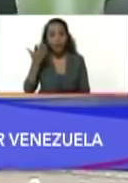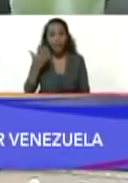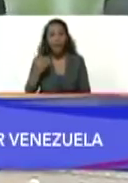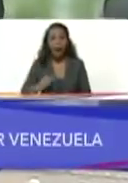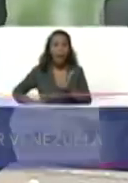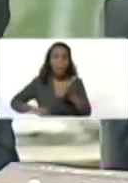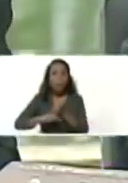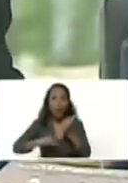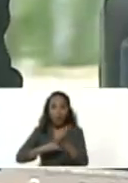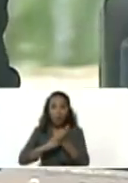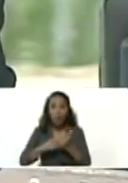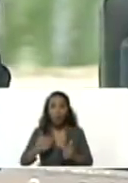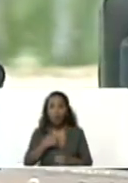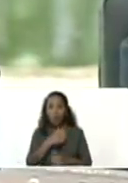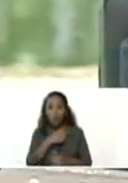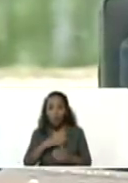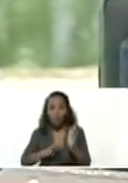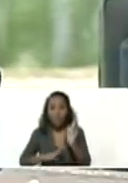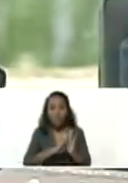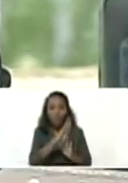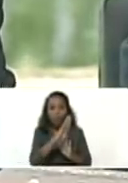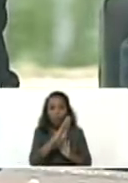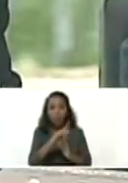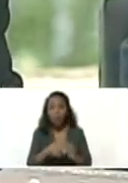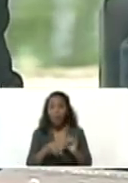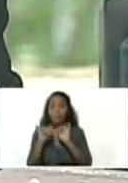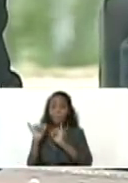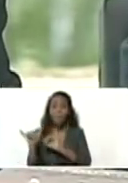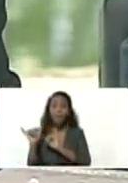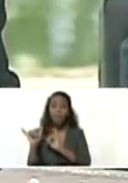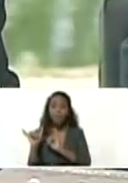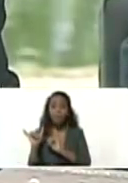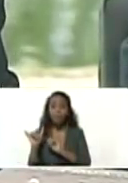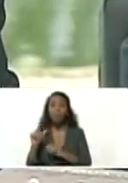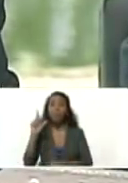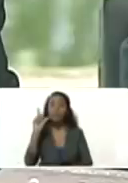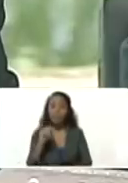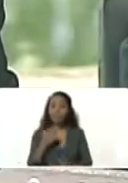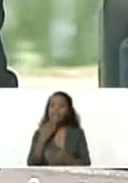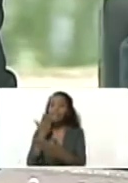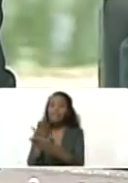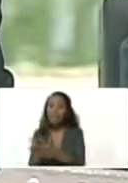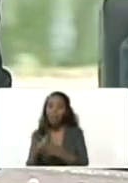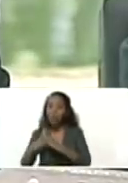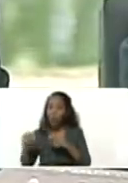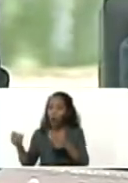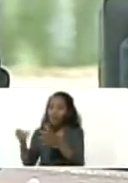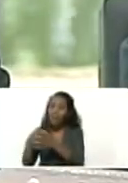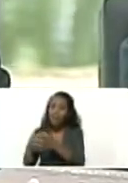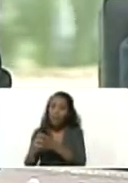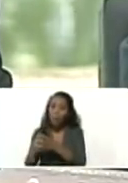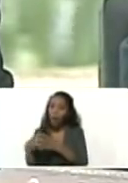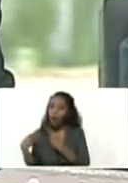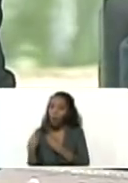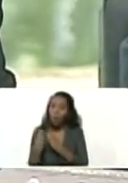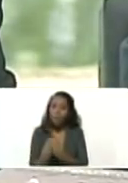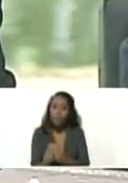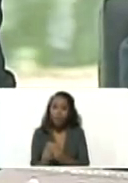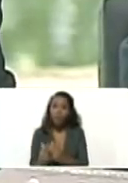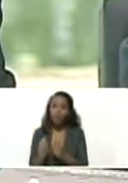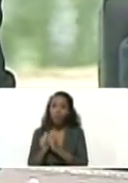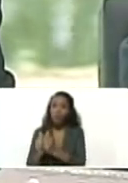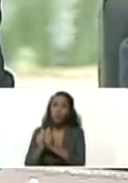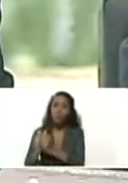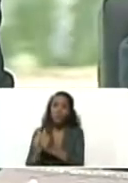gestión que hemos estado desarrollando. Asimismo, por supuesto, agradecer a todo el equipo que le ha acompañado, el